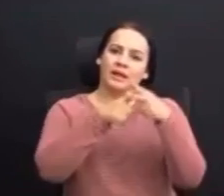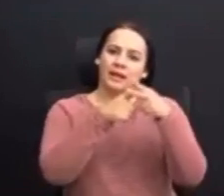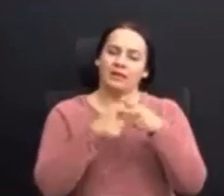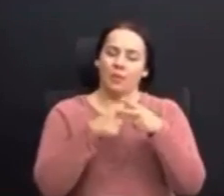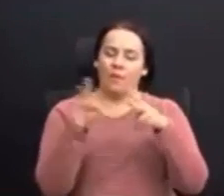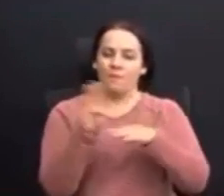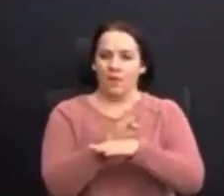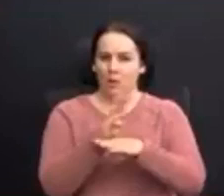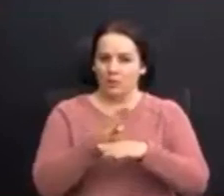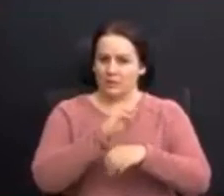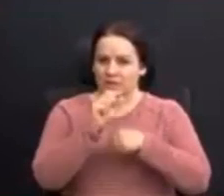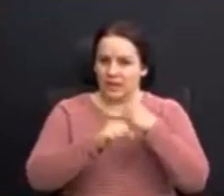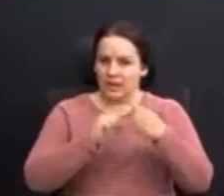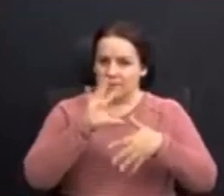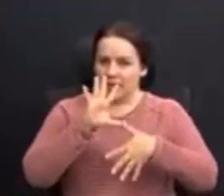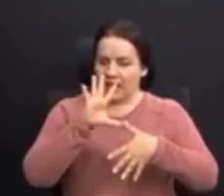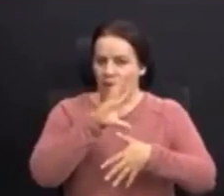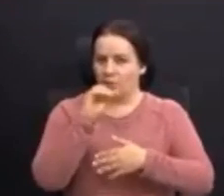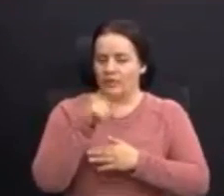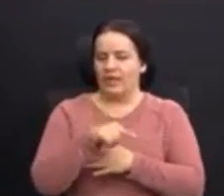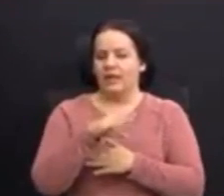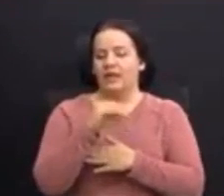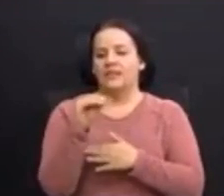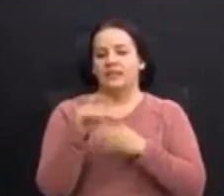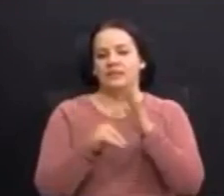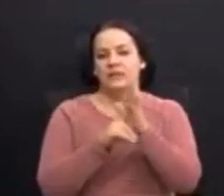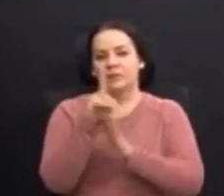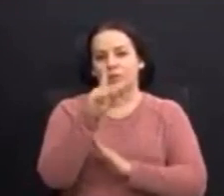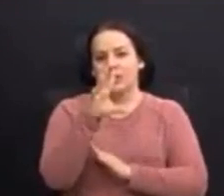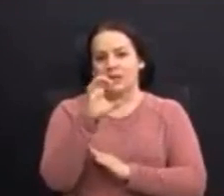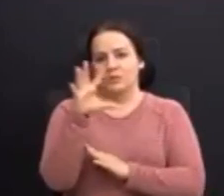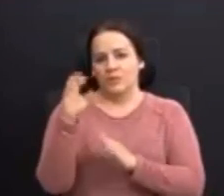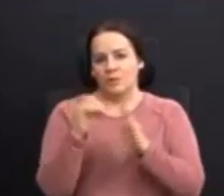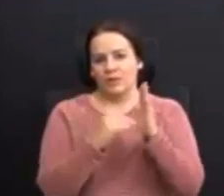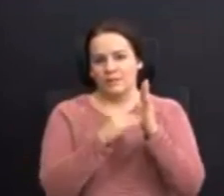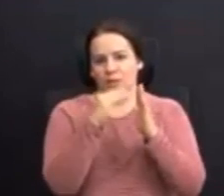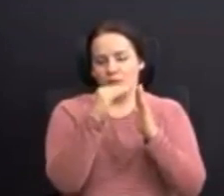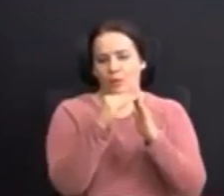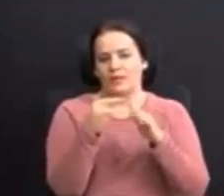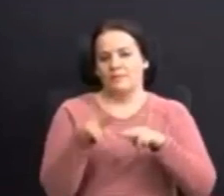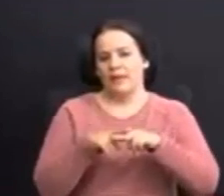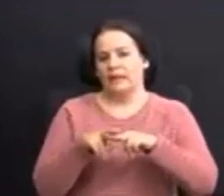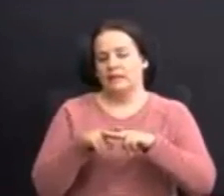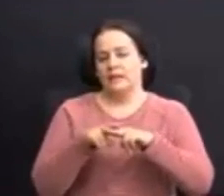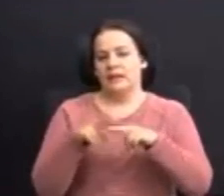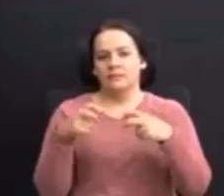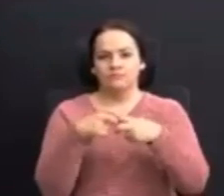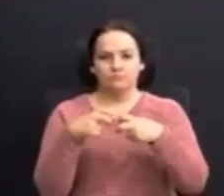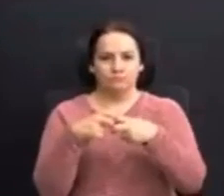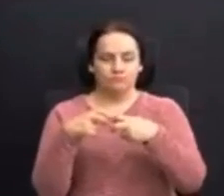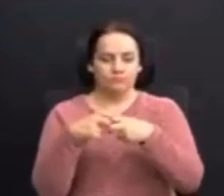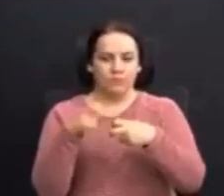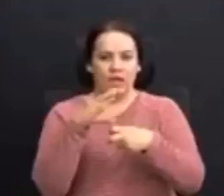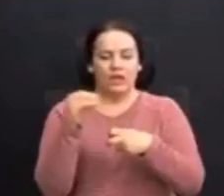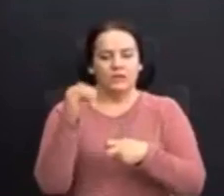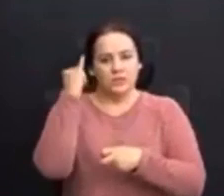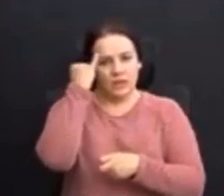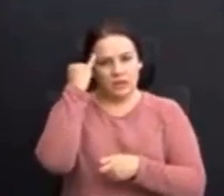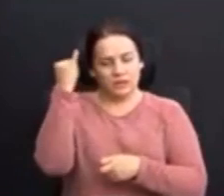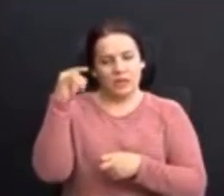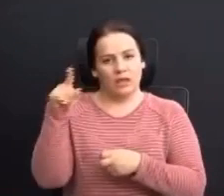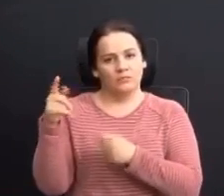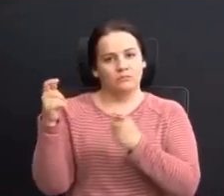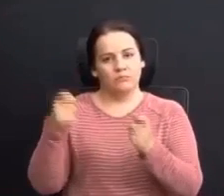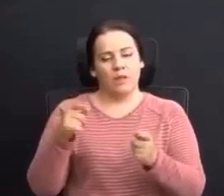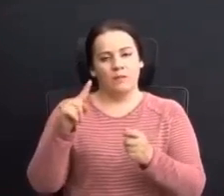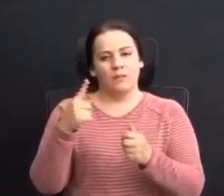Interamericano de Desarrollo. Es el crédito de 550 millones para el tren eléctrico interurbano, una iniciativa promovida del despacho de la primera dama